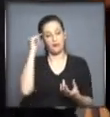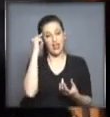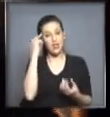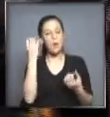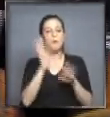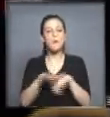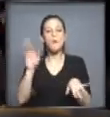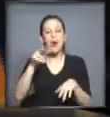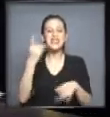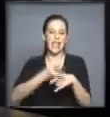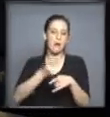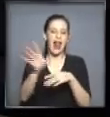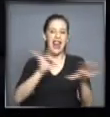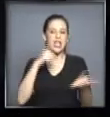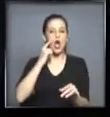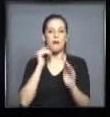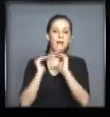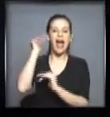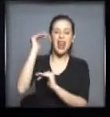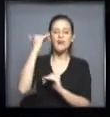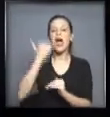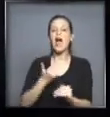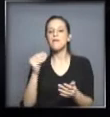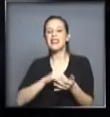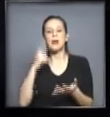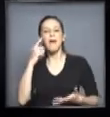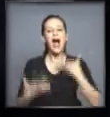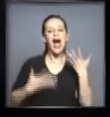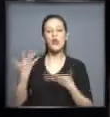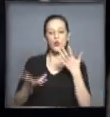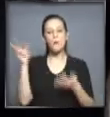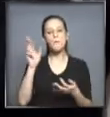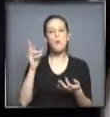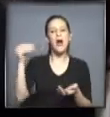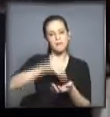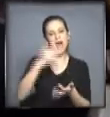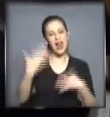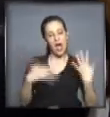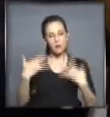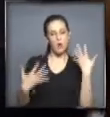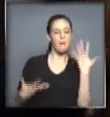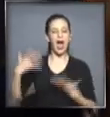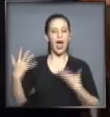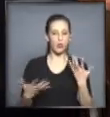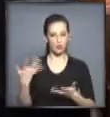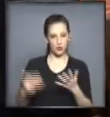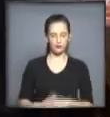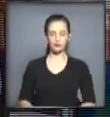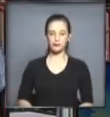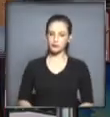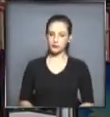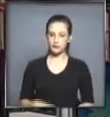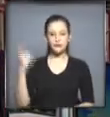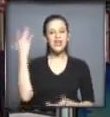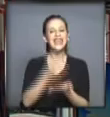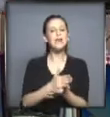siempre elegimos chicos más grandes porque son más maduros. Ajá. Ustedes maduran más rápido, digamos. Las chicas maduramos más rápido. ¿Y cuál sería